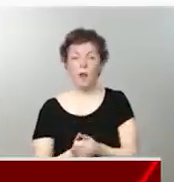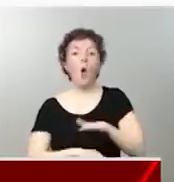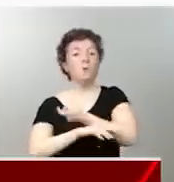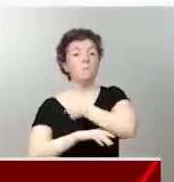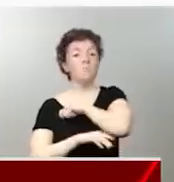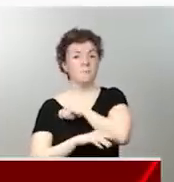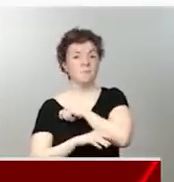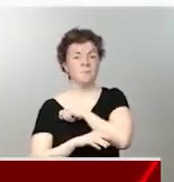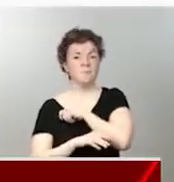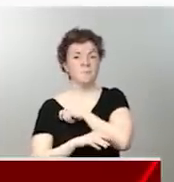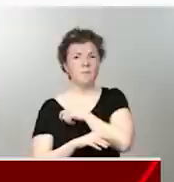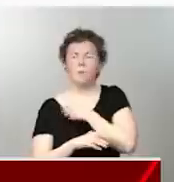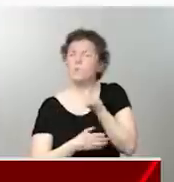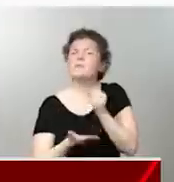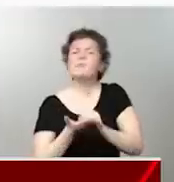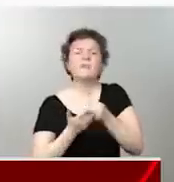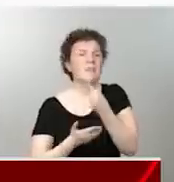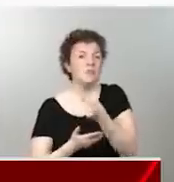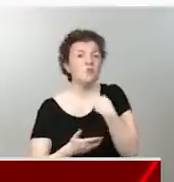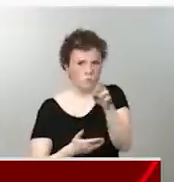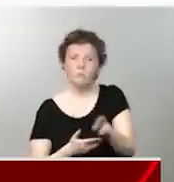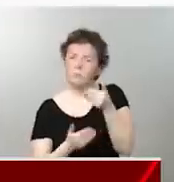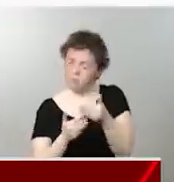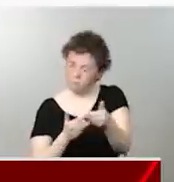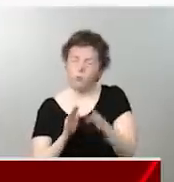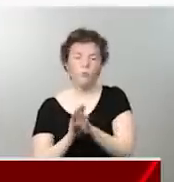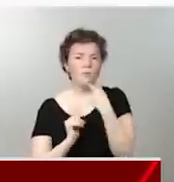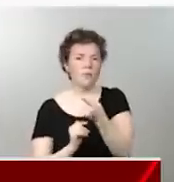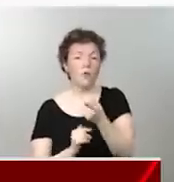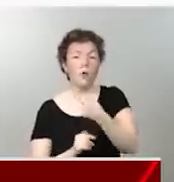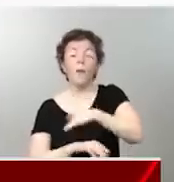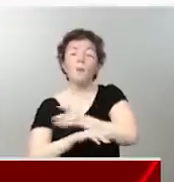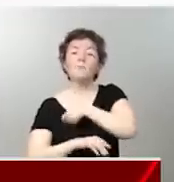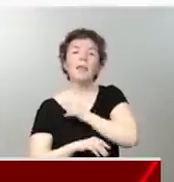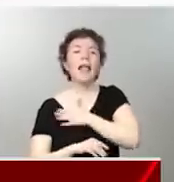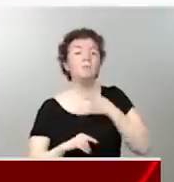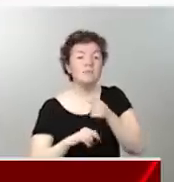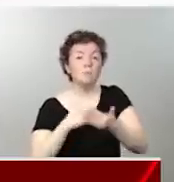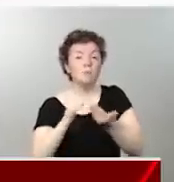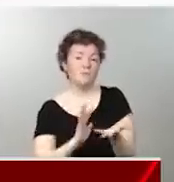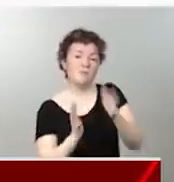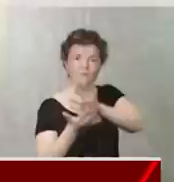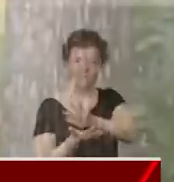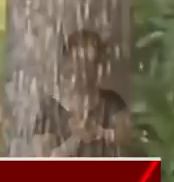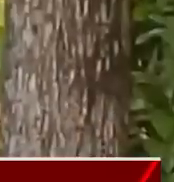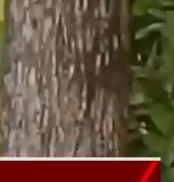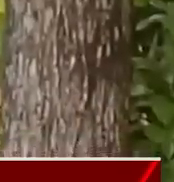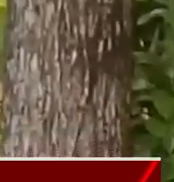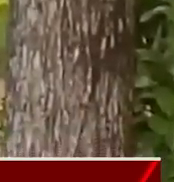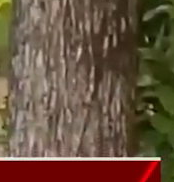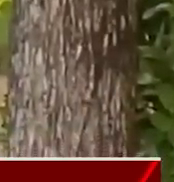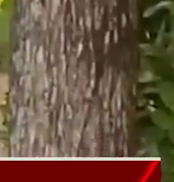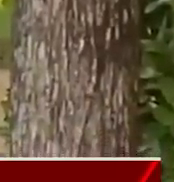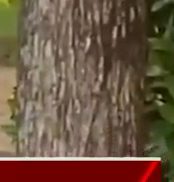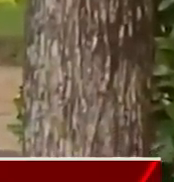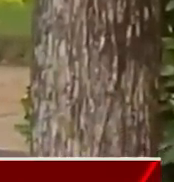tercer trimestre, es decir, julio, agosto y septiembre, España habían tenido un robusto crecimiento del PIB, el AIREF